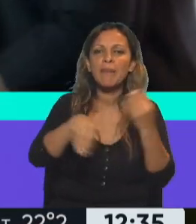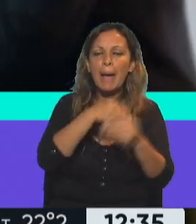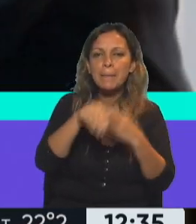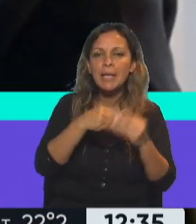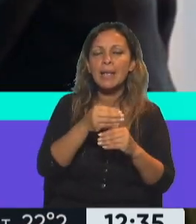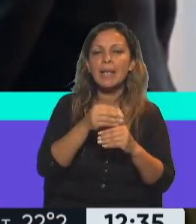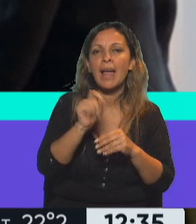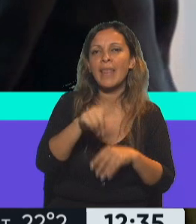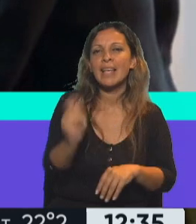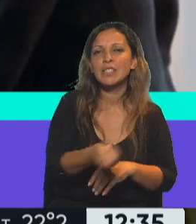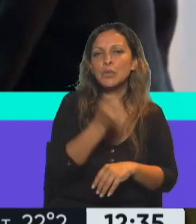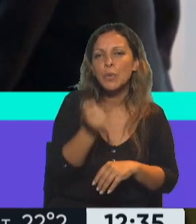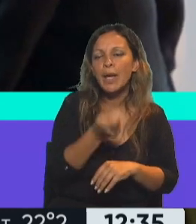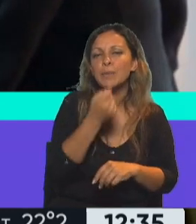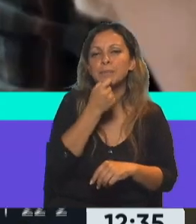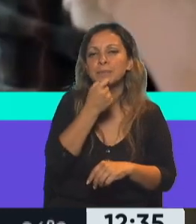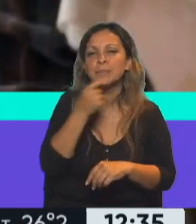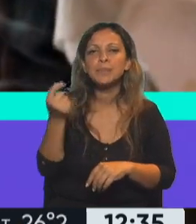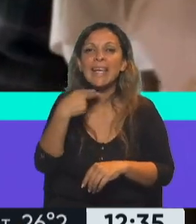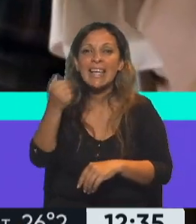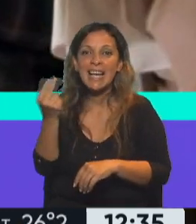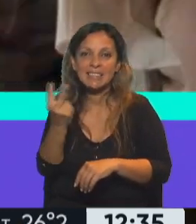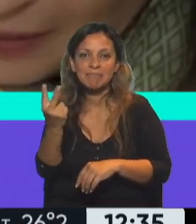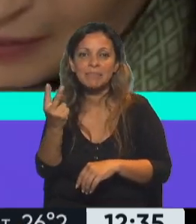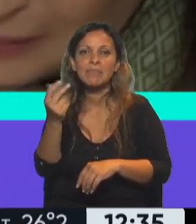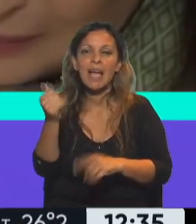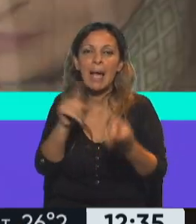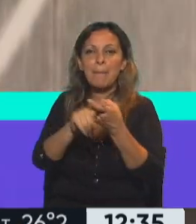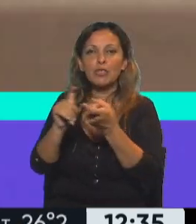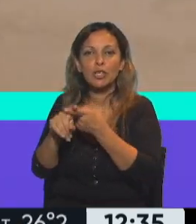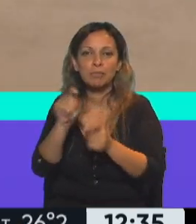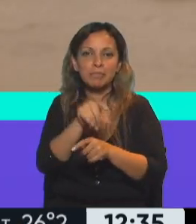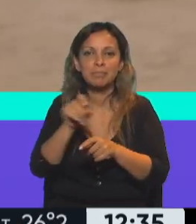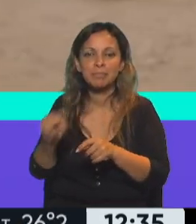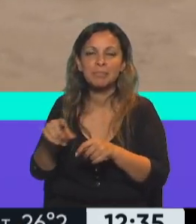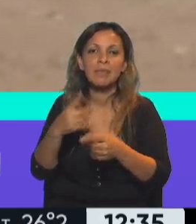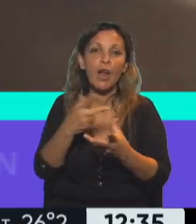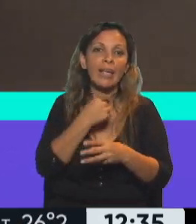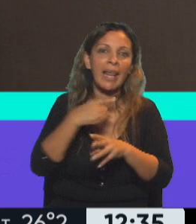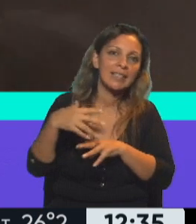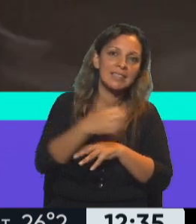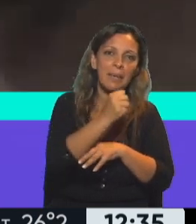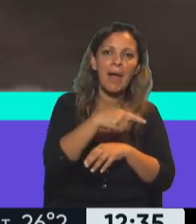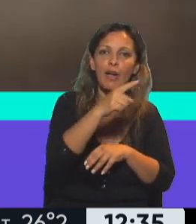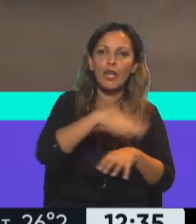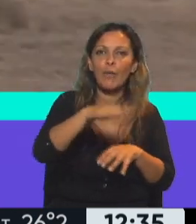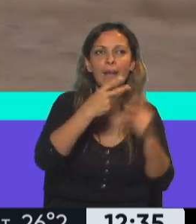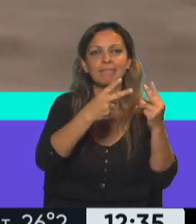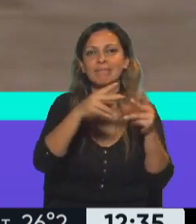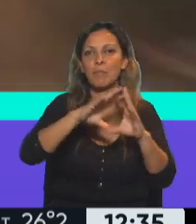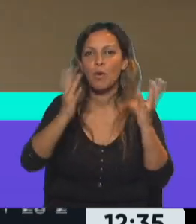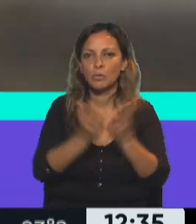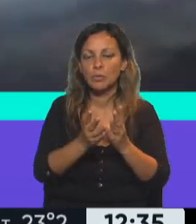esos suegros, ¿no? ¿Qué hacen las chicas, estas hijas que tienen sus maridos, uno de cada pueblo? Bueno, ahora se los quieren llevar a otros lugares del mundo. Acá